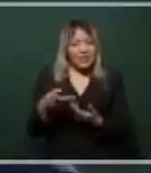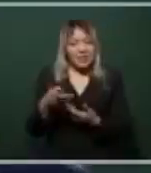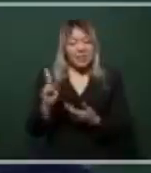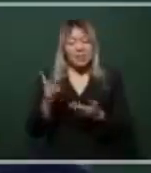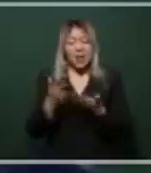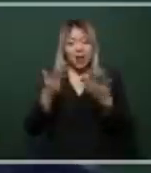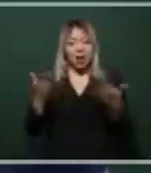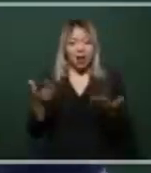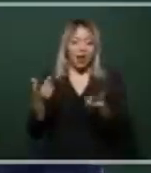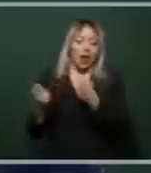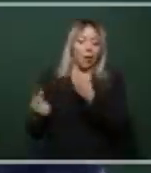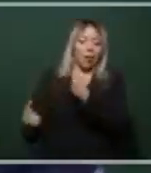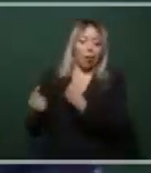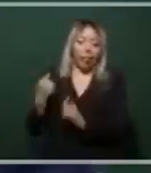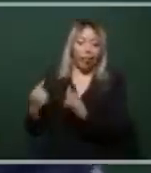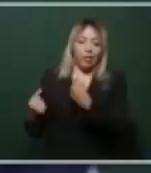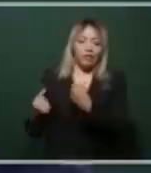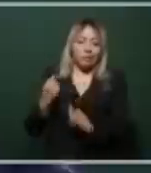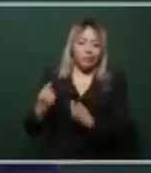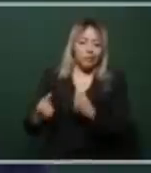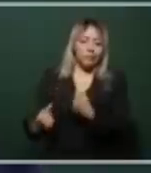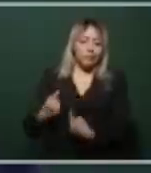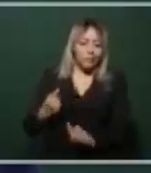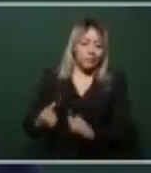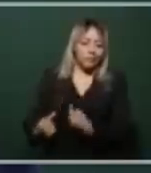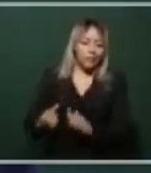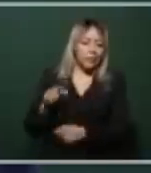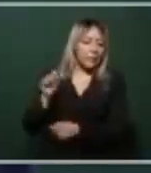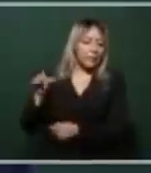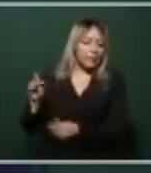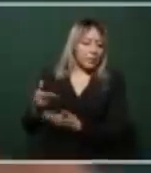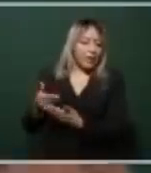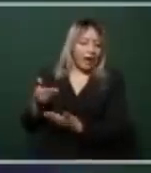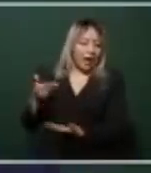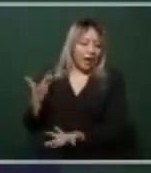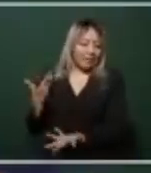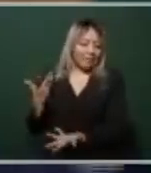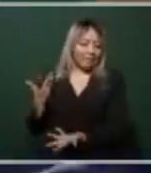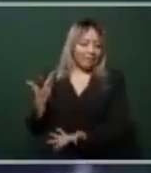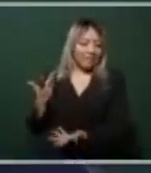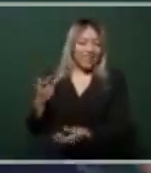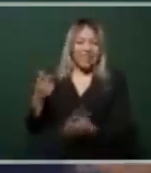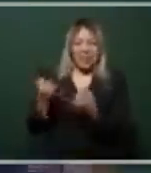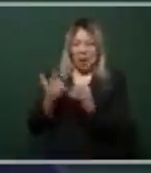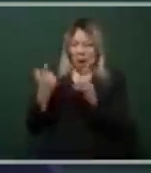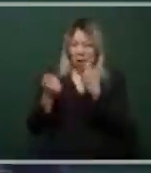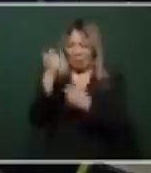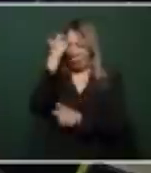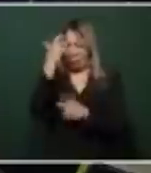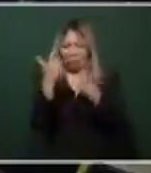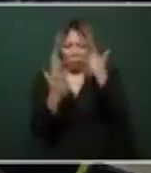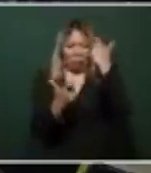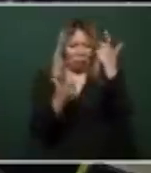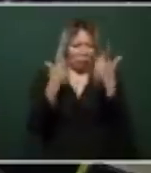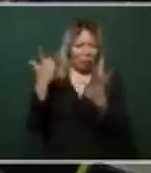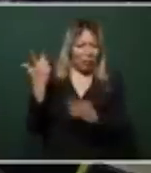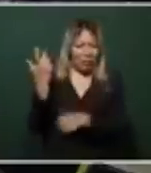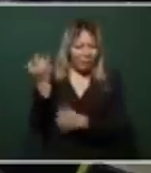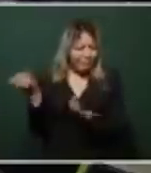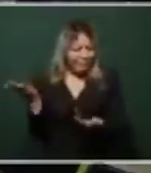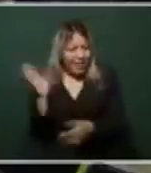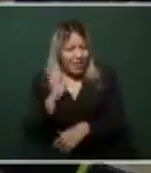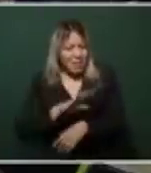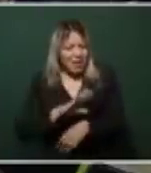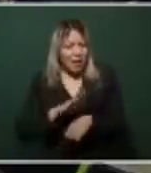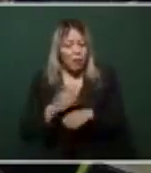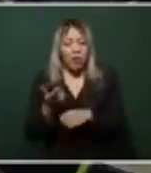están dale y dale y dale y dale con este asunto, y que incluso inventan cosas como